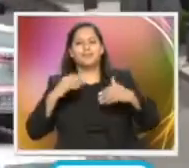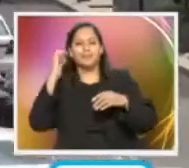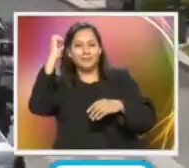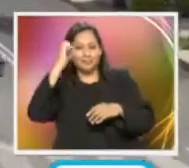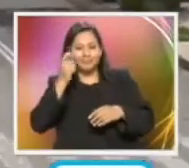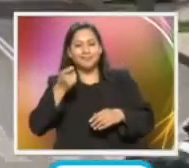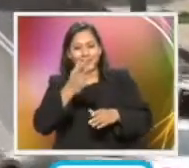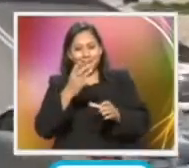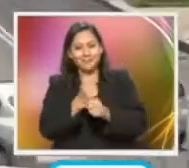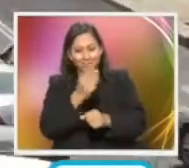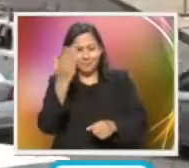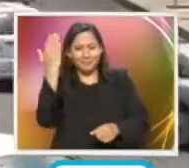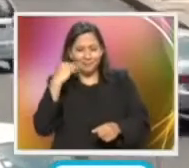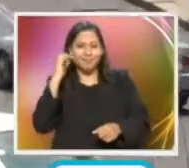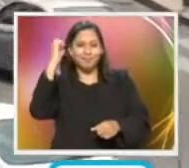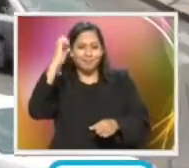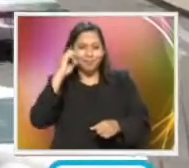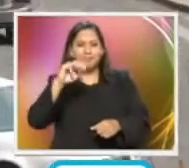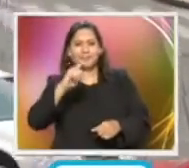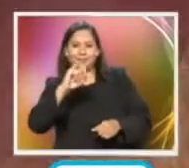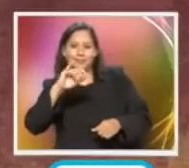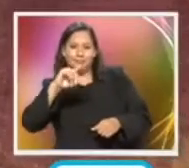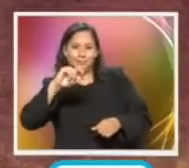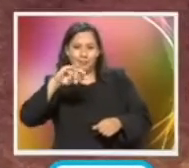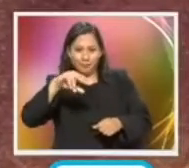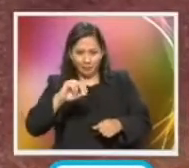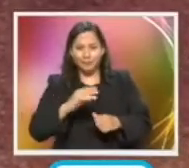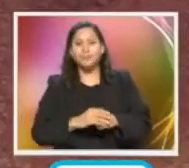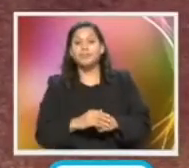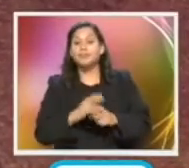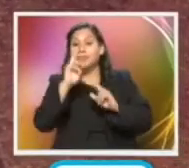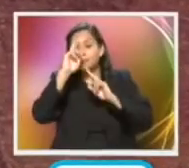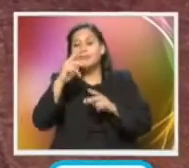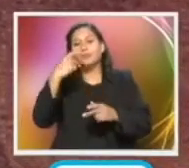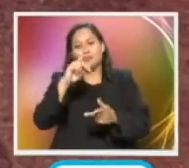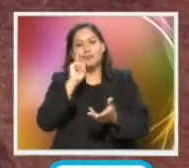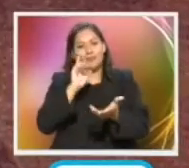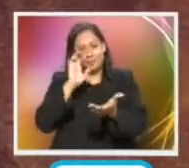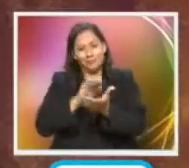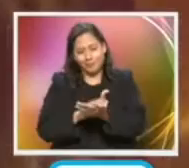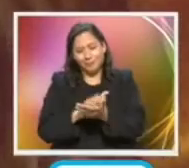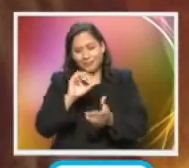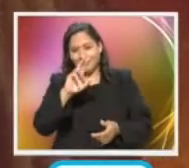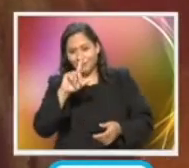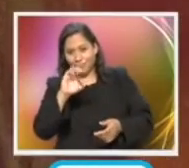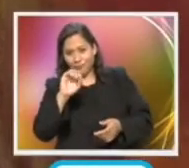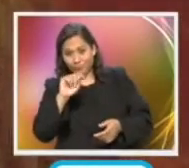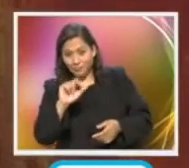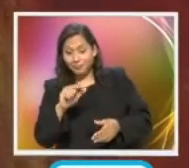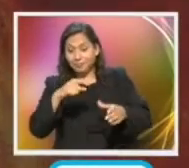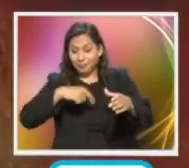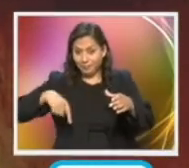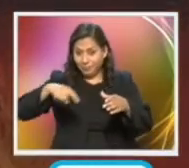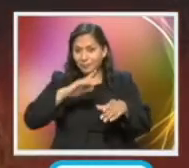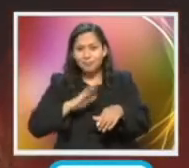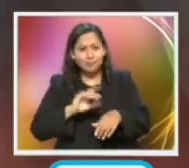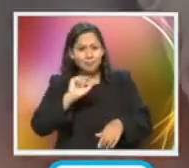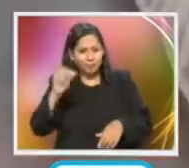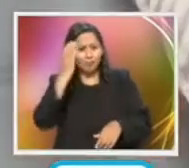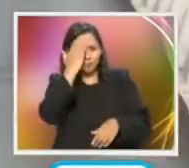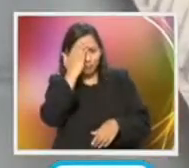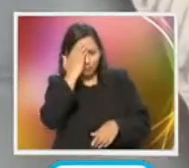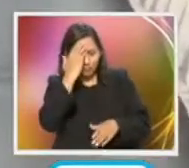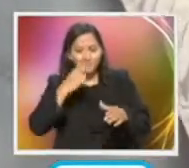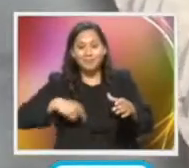fue nombrado en tiempos del emperador Maximiliano de Habsburgo, en honor a su esposa Carlota. Entre las glorietas más conocidas